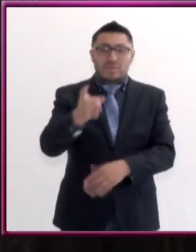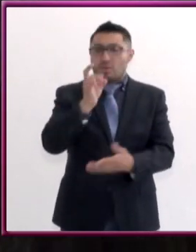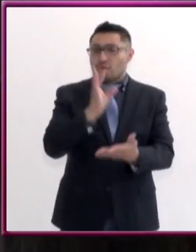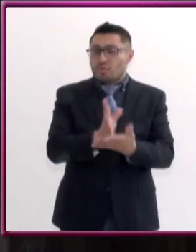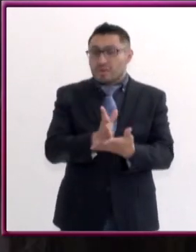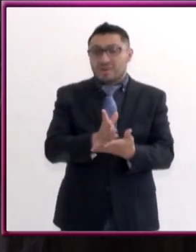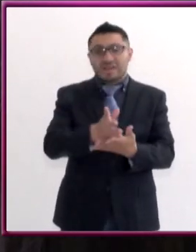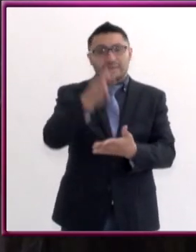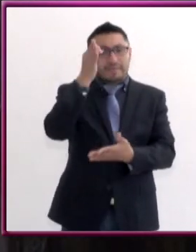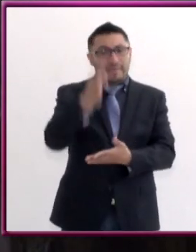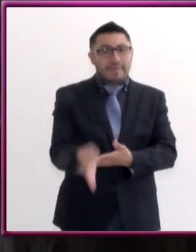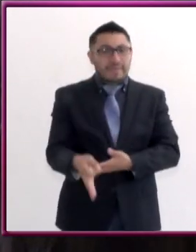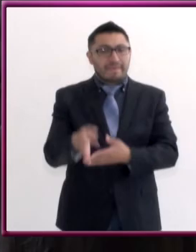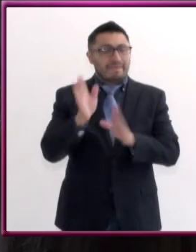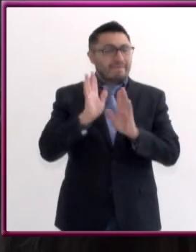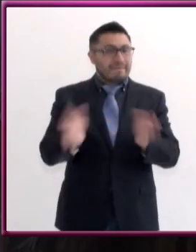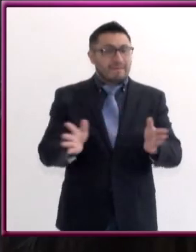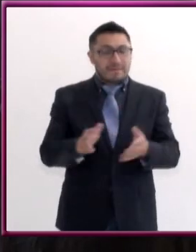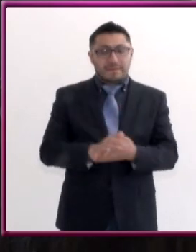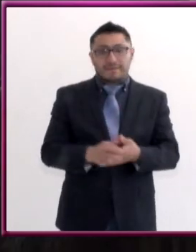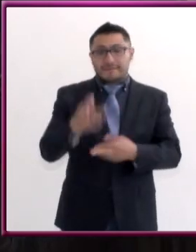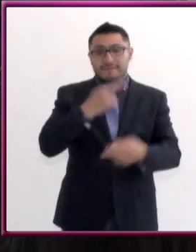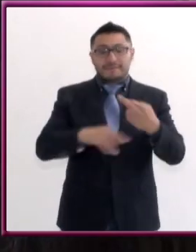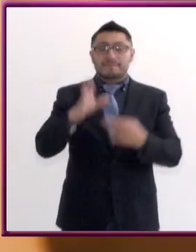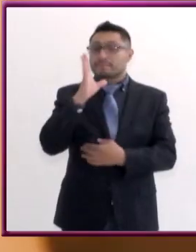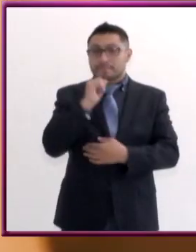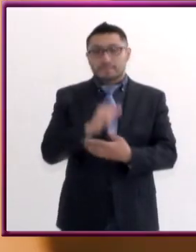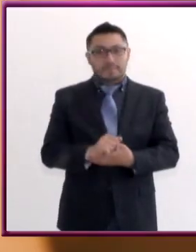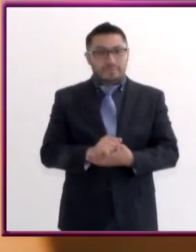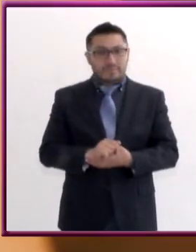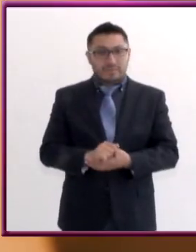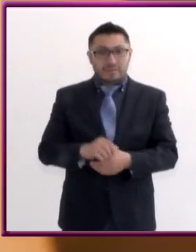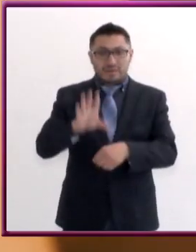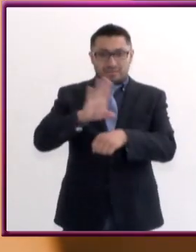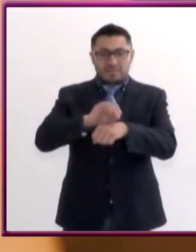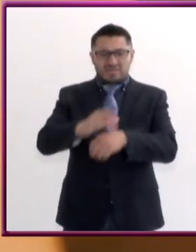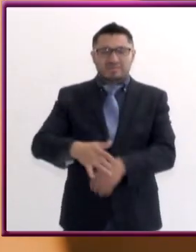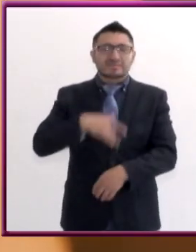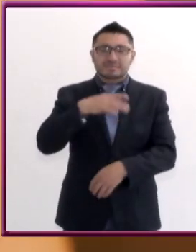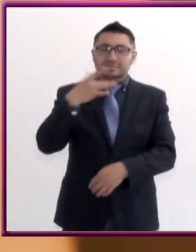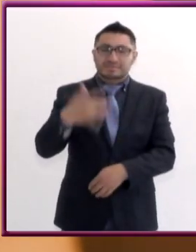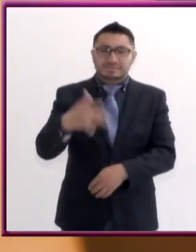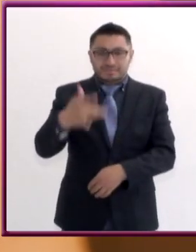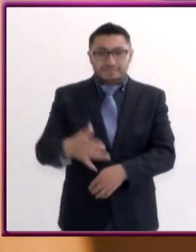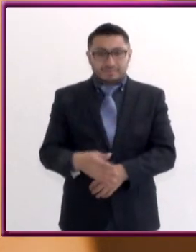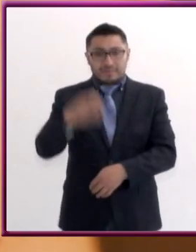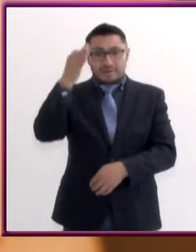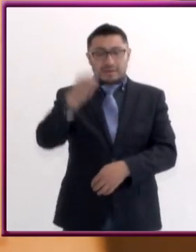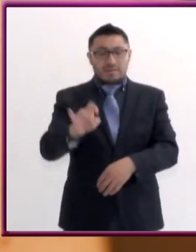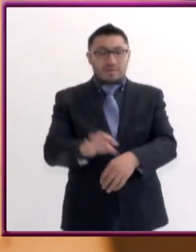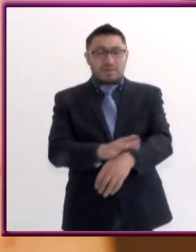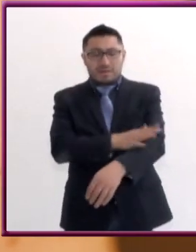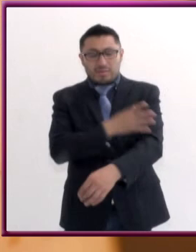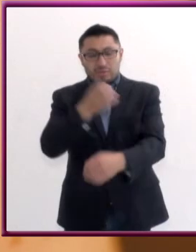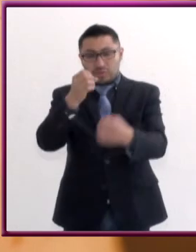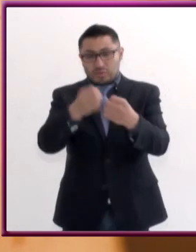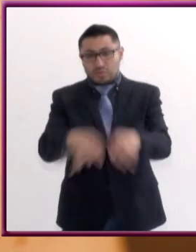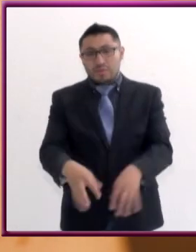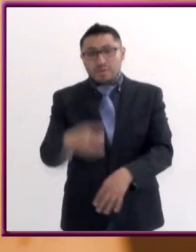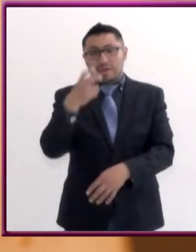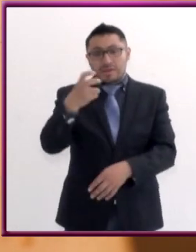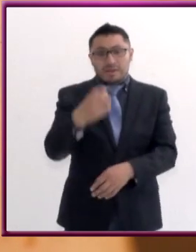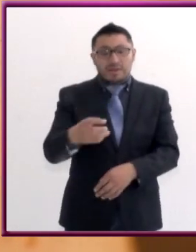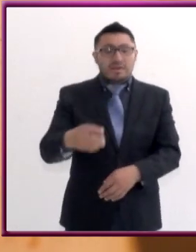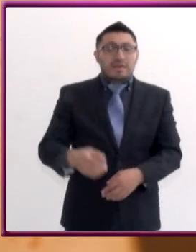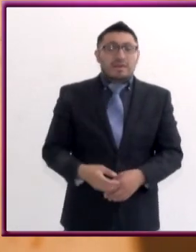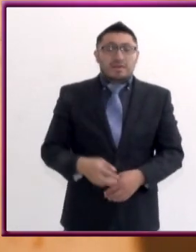se asume como un hecho dado que no tiene reversa. Darse permiso de sentir dolor. Aceptar la emoción que provoca la